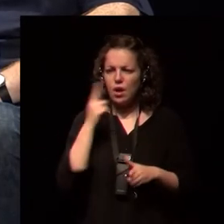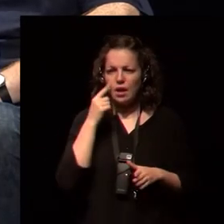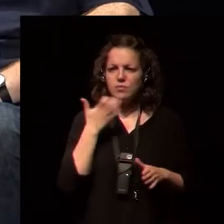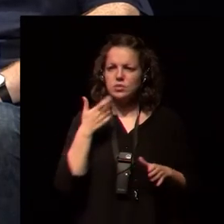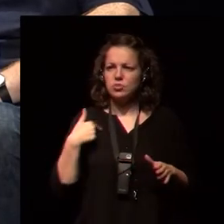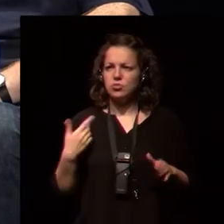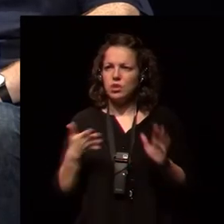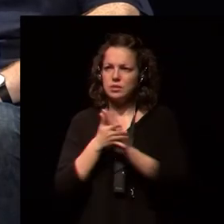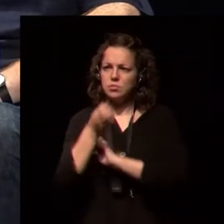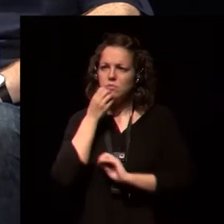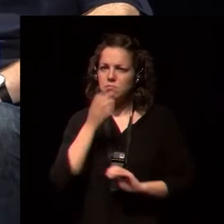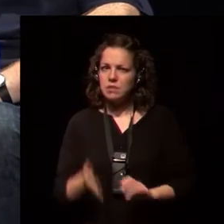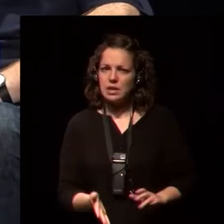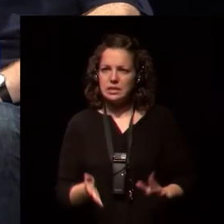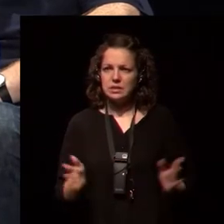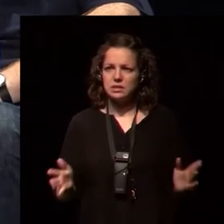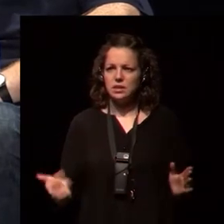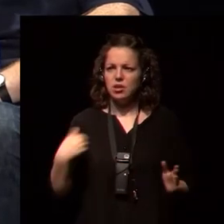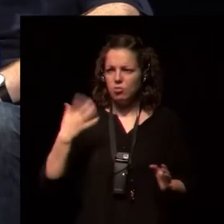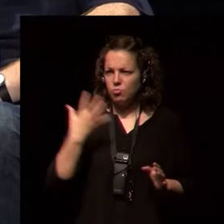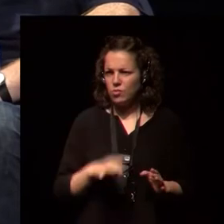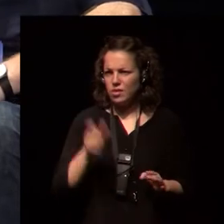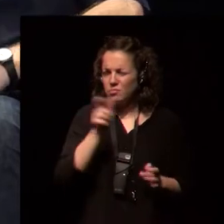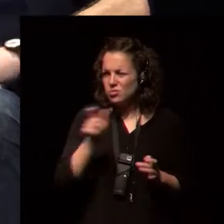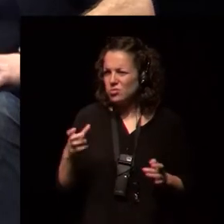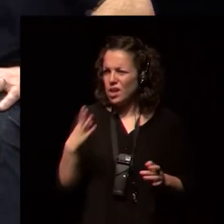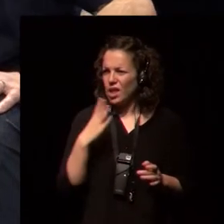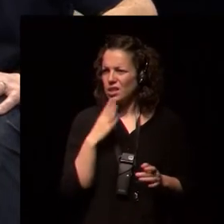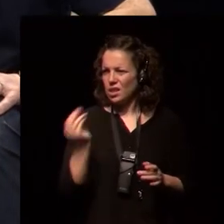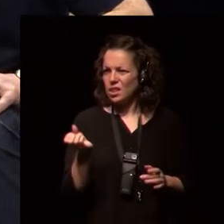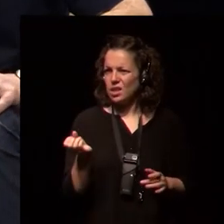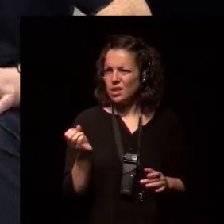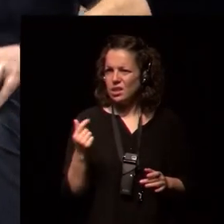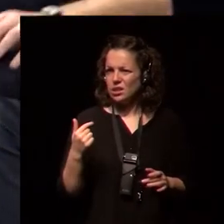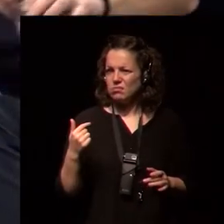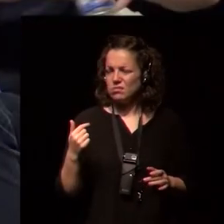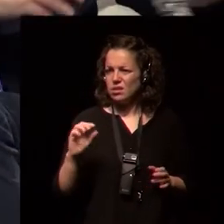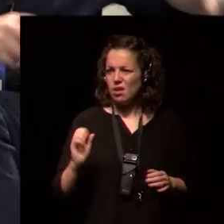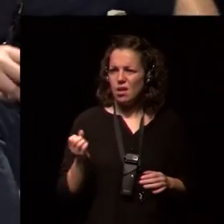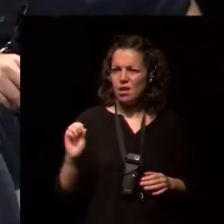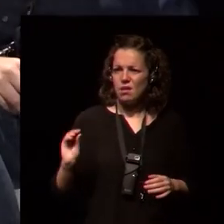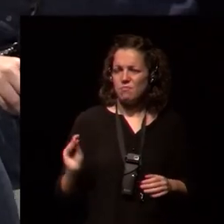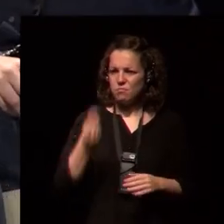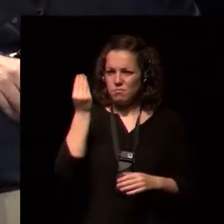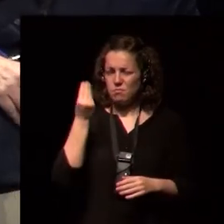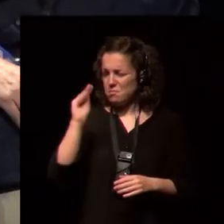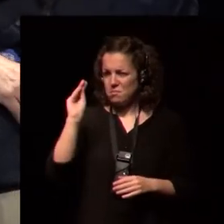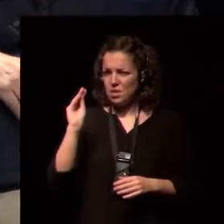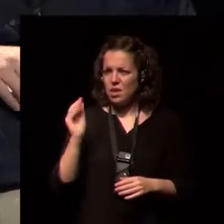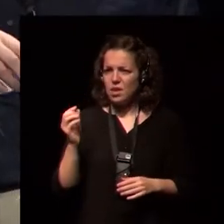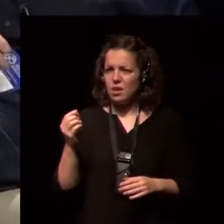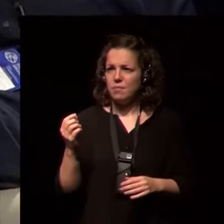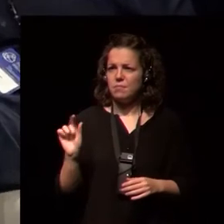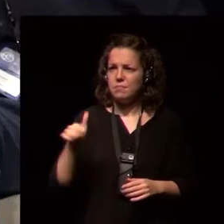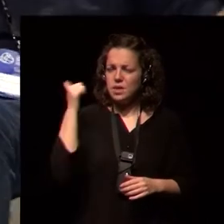lo explico bien, quizá hay otras personas que lo entienden mejor que yo, pero la fábrica social es esa idea de que el mundo que